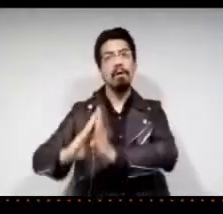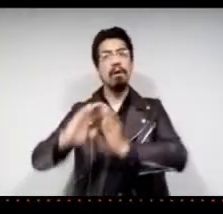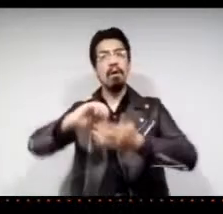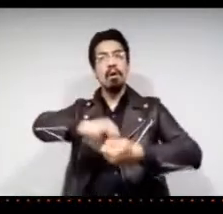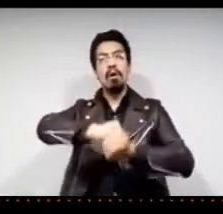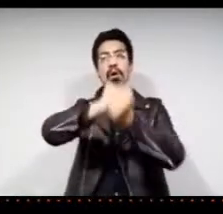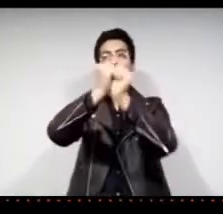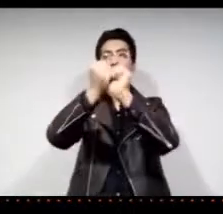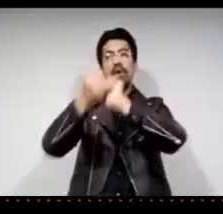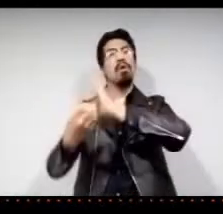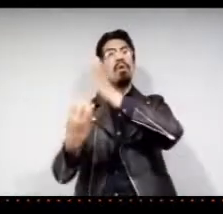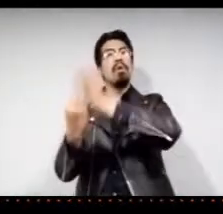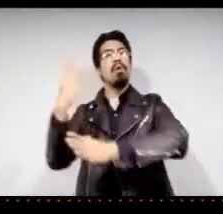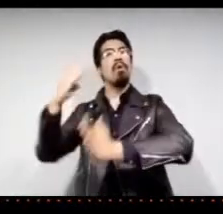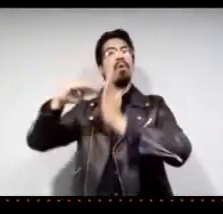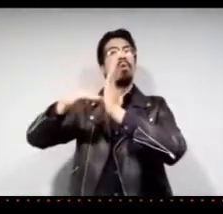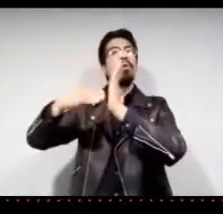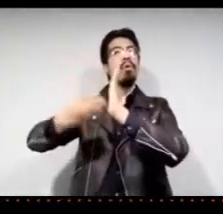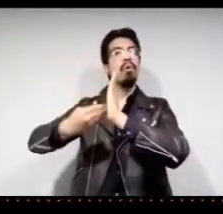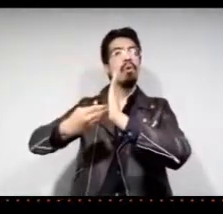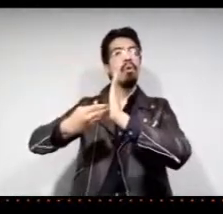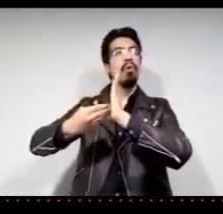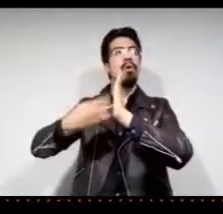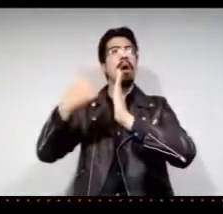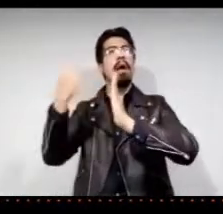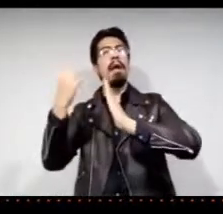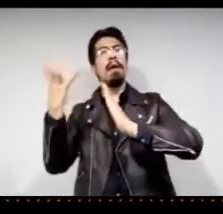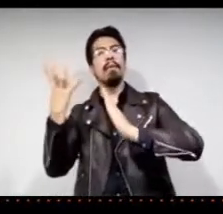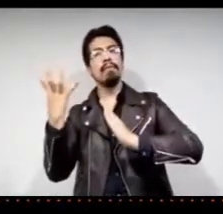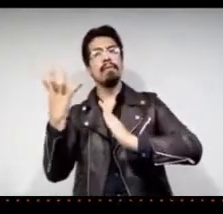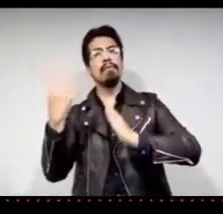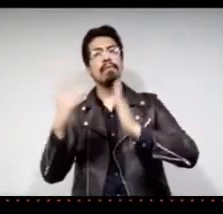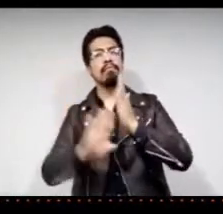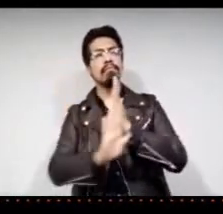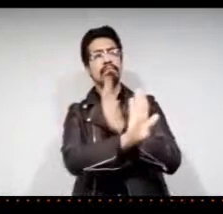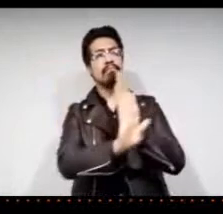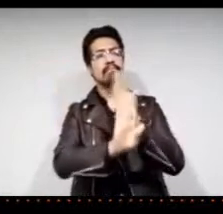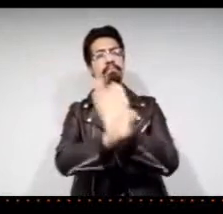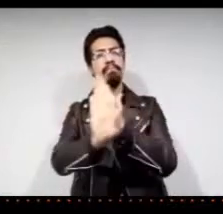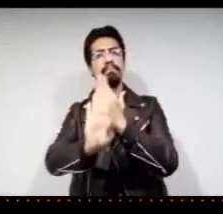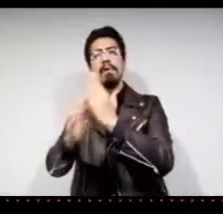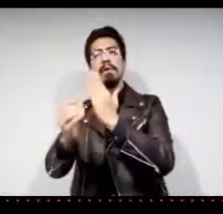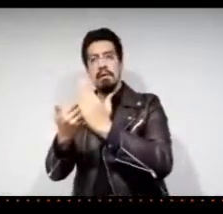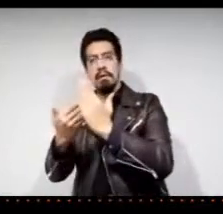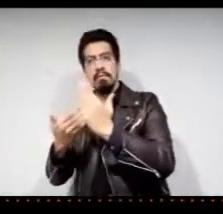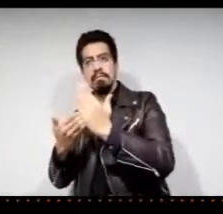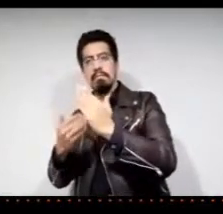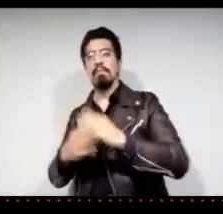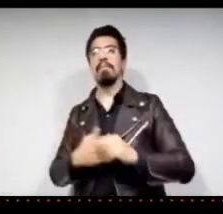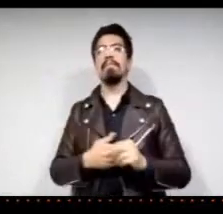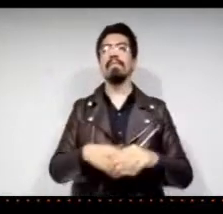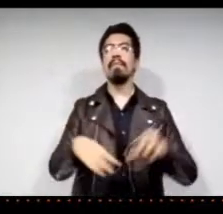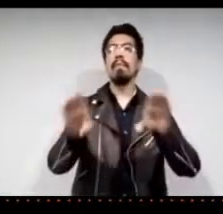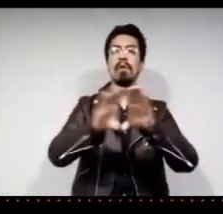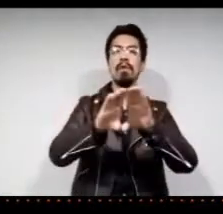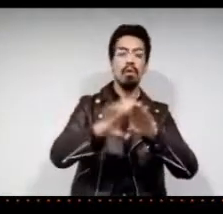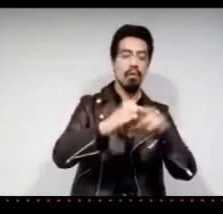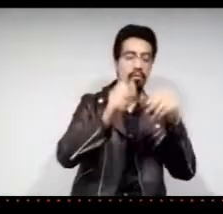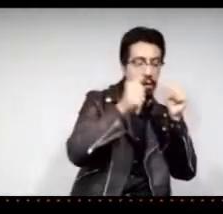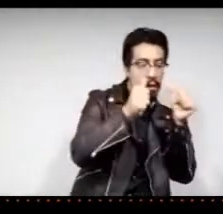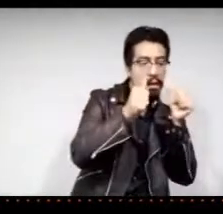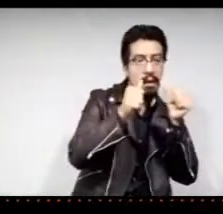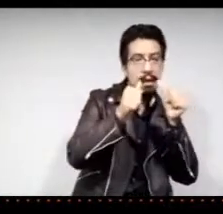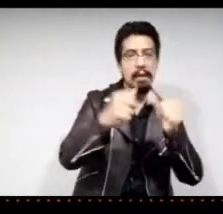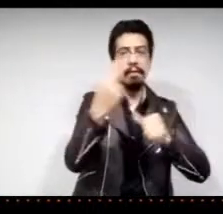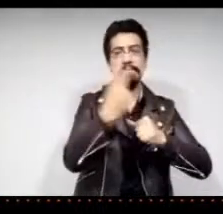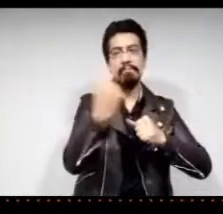nuevas modalidades, ¿no? ¿Qué estamos dispuestos a dejar, qué no? ¿Y cómo vamos, sobre todo, a atender las necesidades de